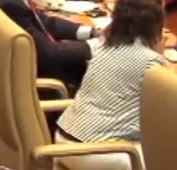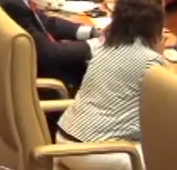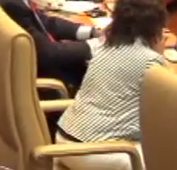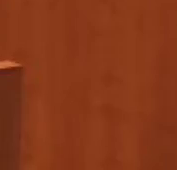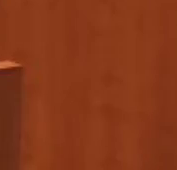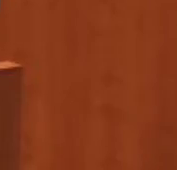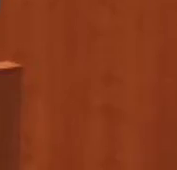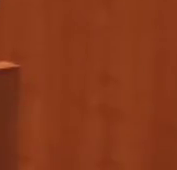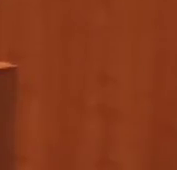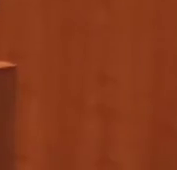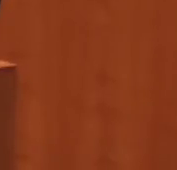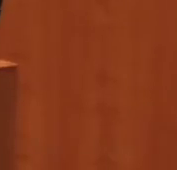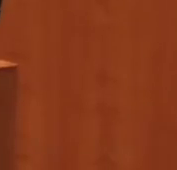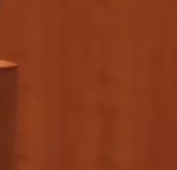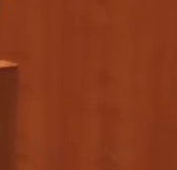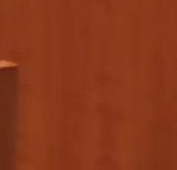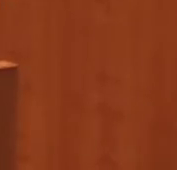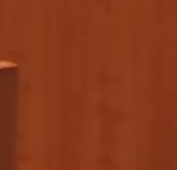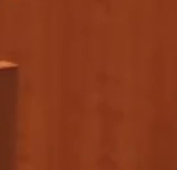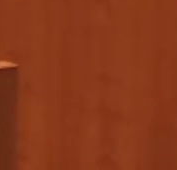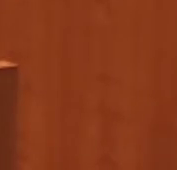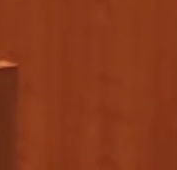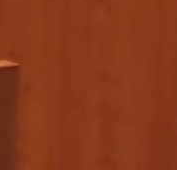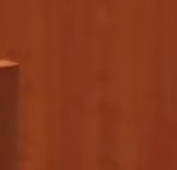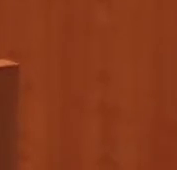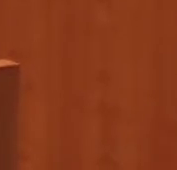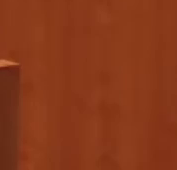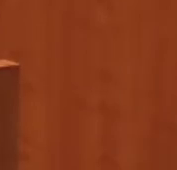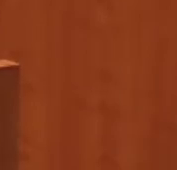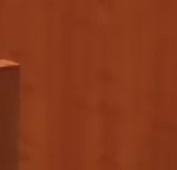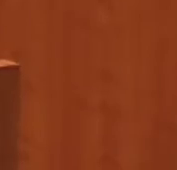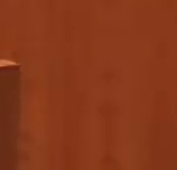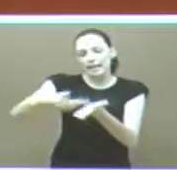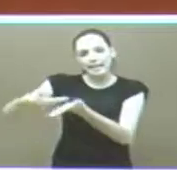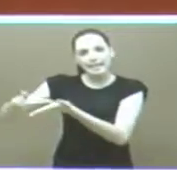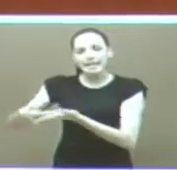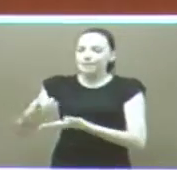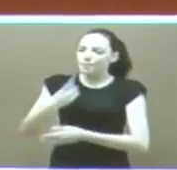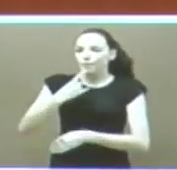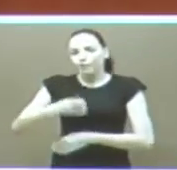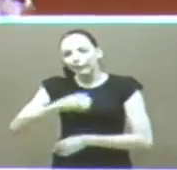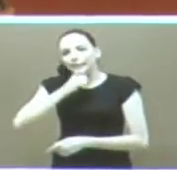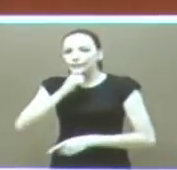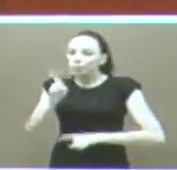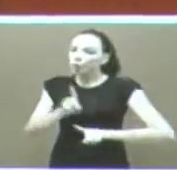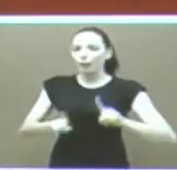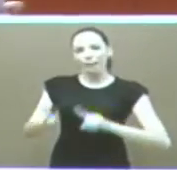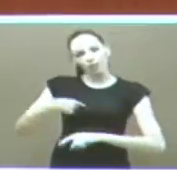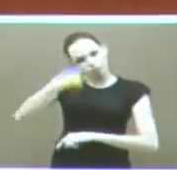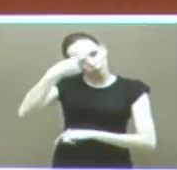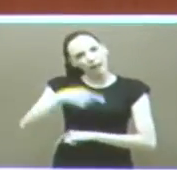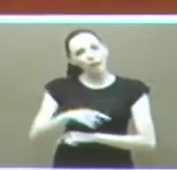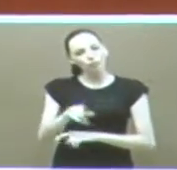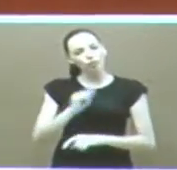para el que, según él, se están poniendo todos los medios. A los 100 días de gobierno ha sido consensuado con los agentes sociales, sindicatos y empresarios